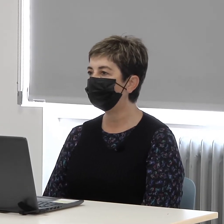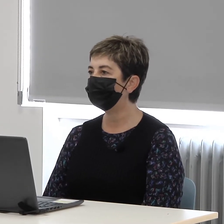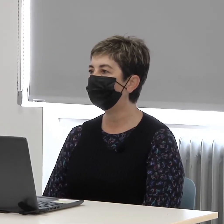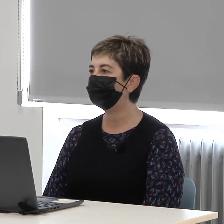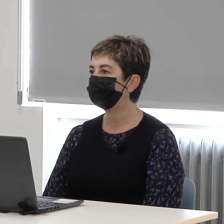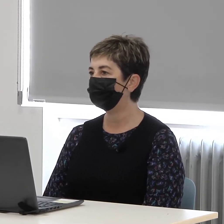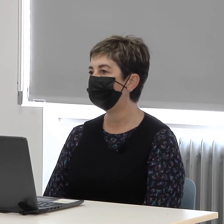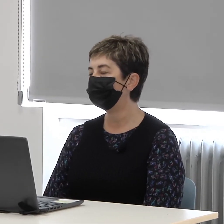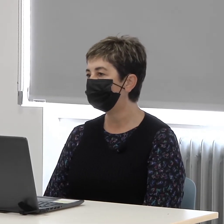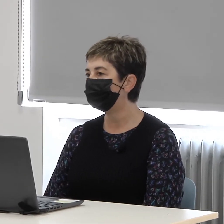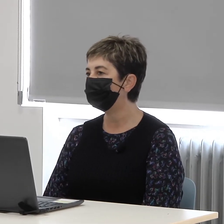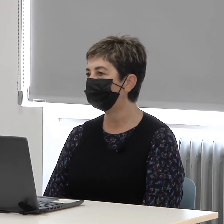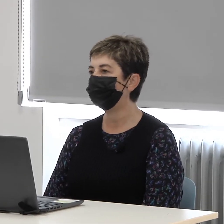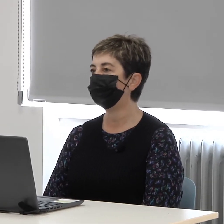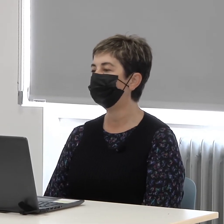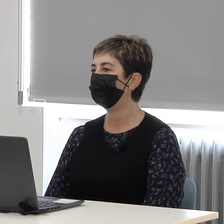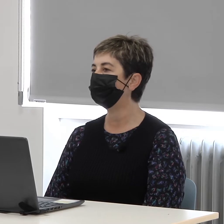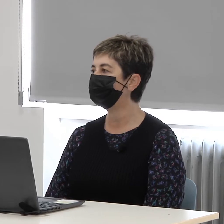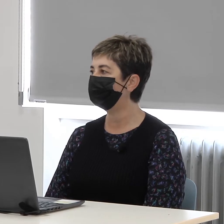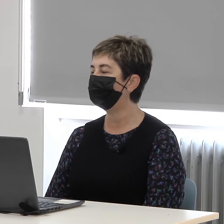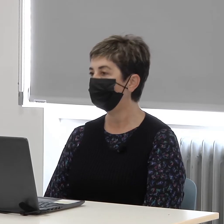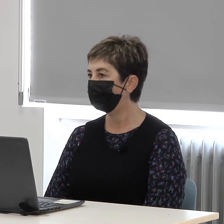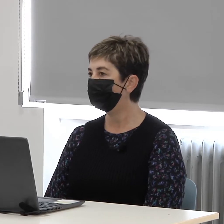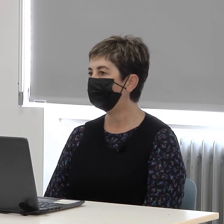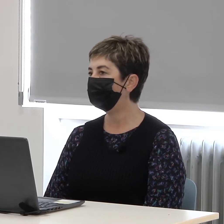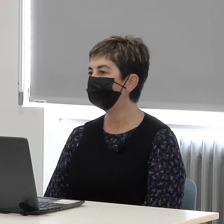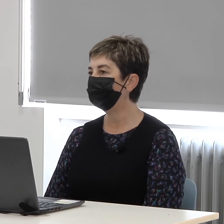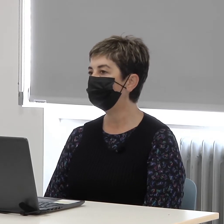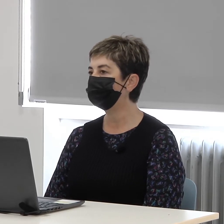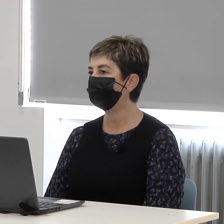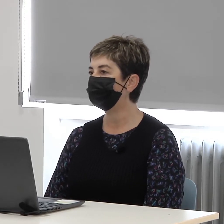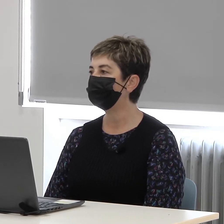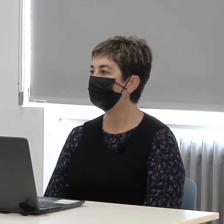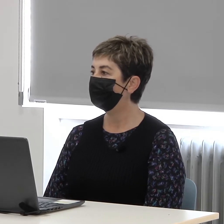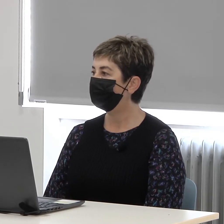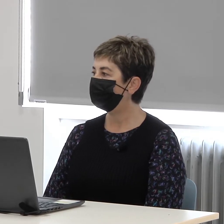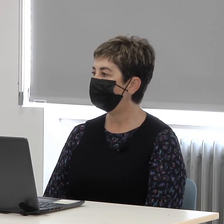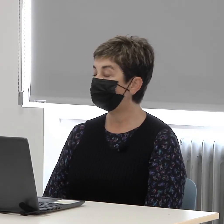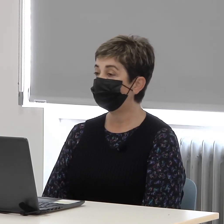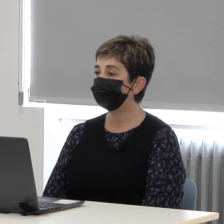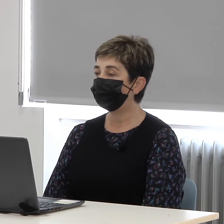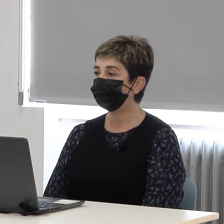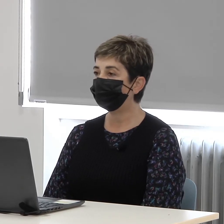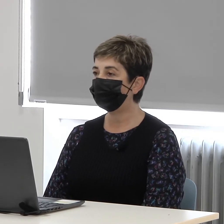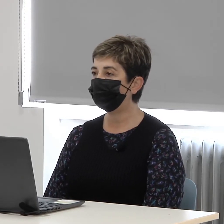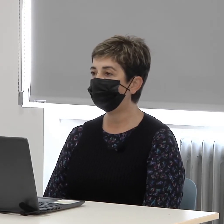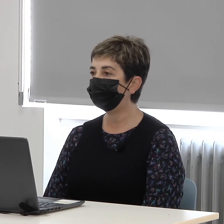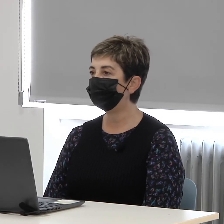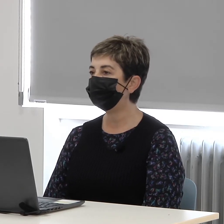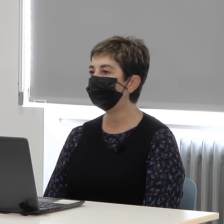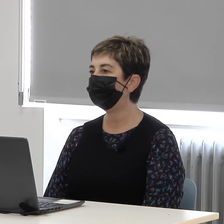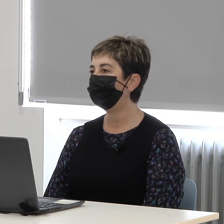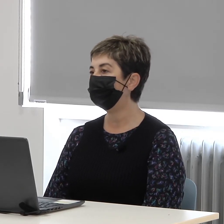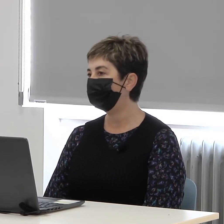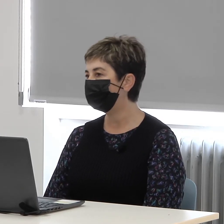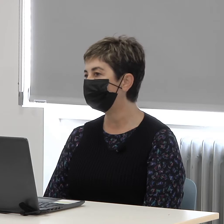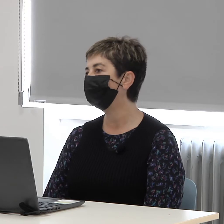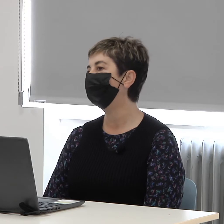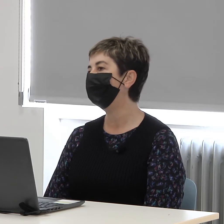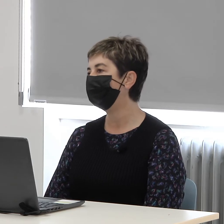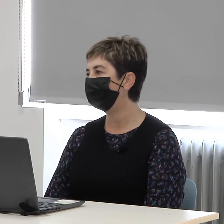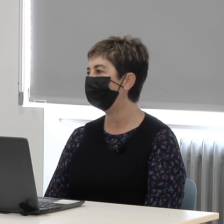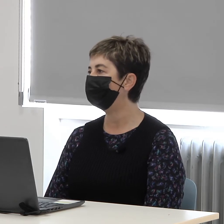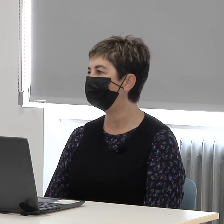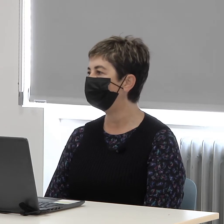han ayudado a que este servicio sea realmente accesible para las mujeres sordas. En esta situación de pandemia,